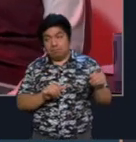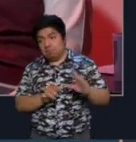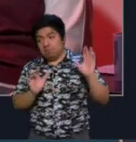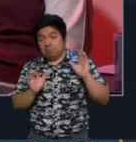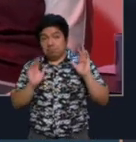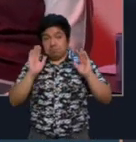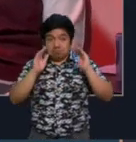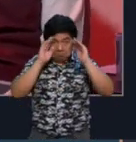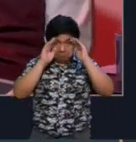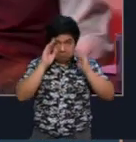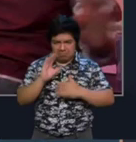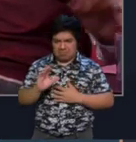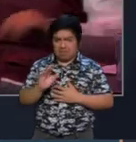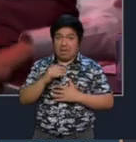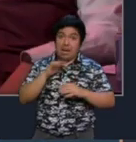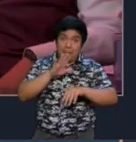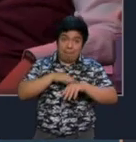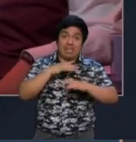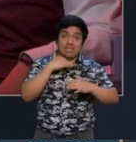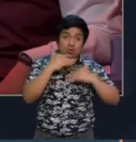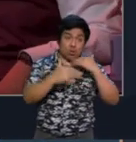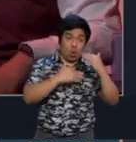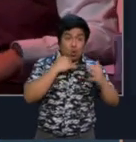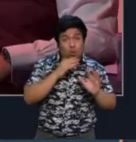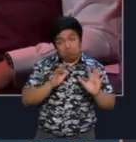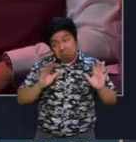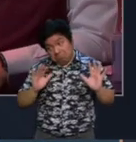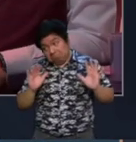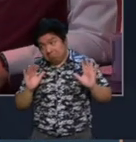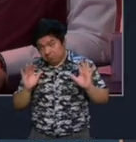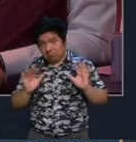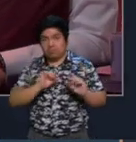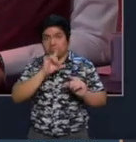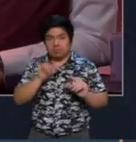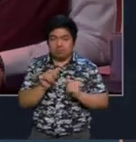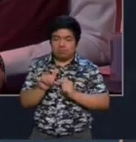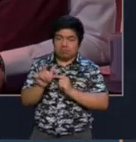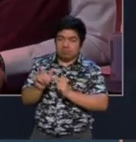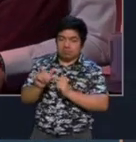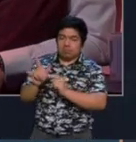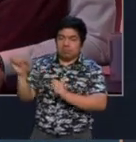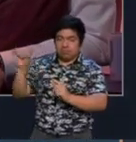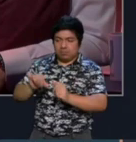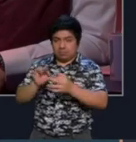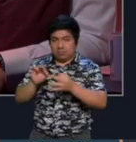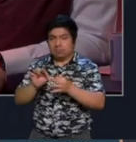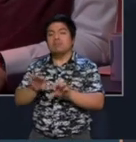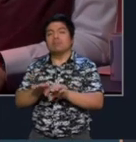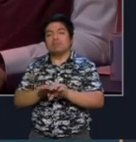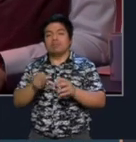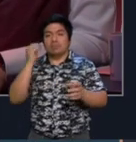Entonces, me parece que con Clara Más corrupto. habría continuidad de lo que hoy tenemos, y hablar de continuidad con lo que hoy tenemos es